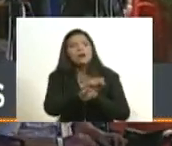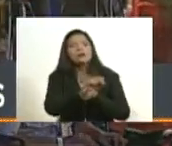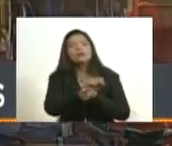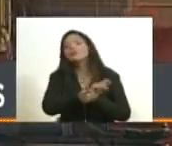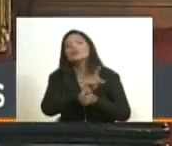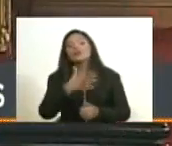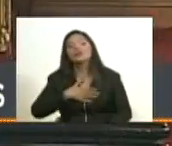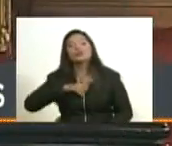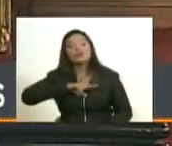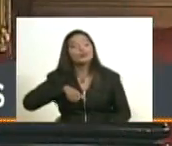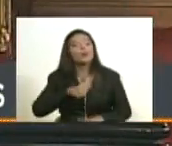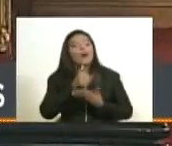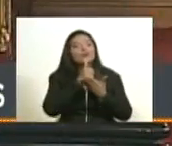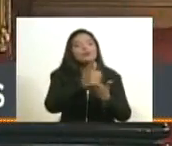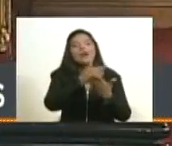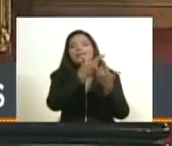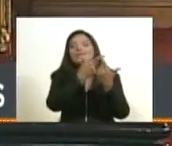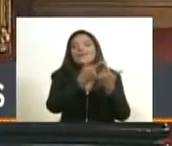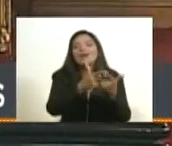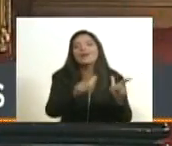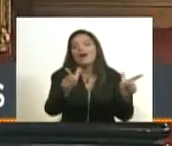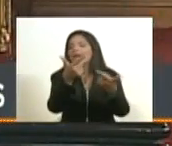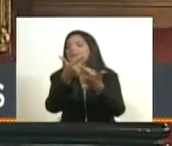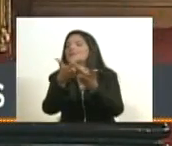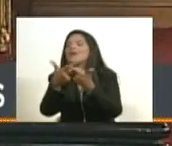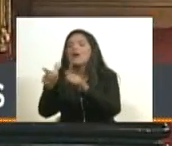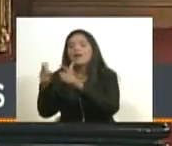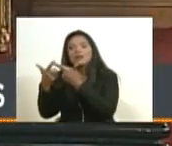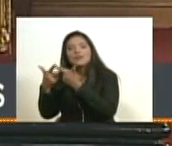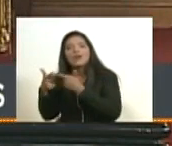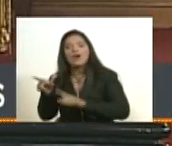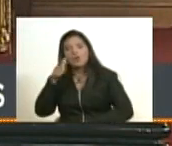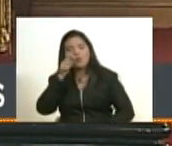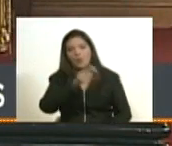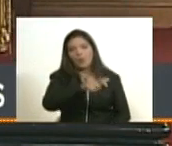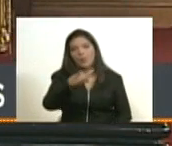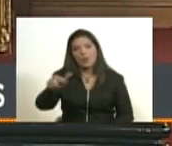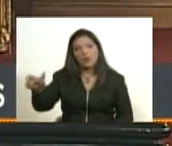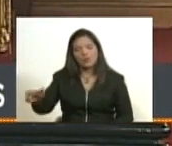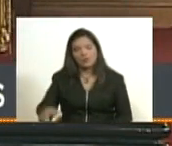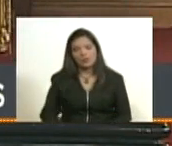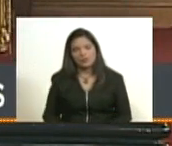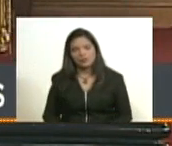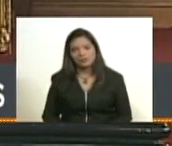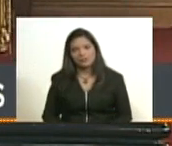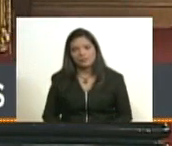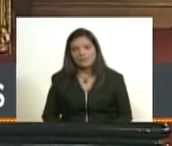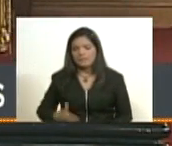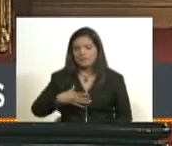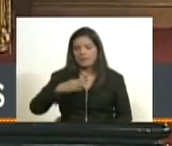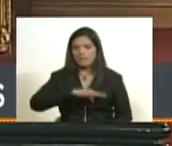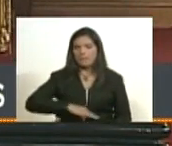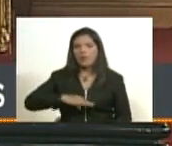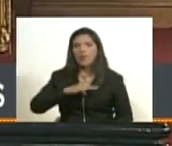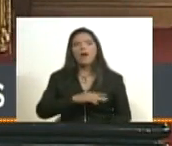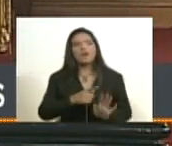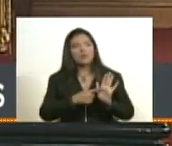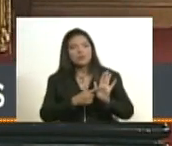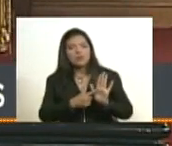los pueblos, a liberarlos. A liberarlos con nuestra moral, con nuestro